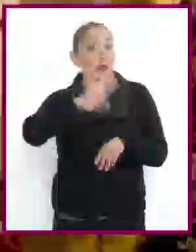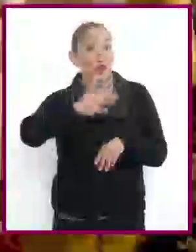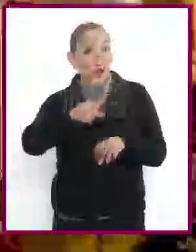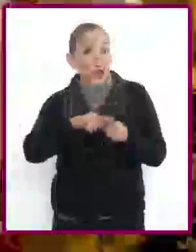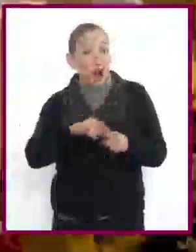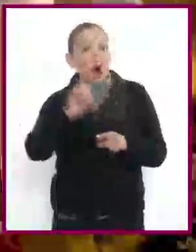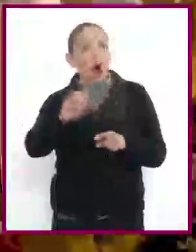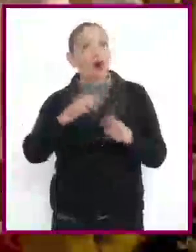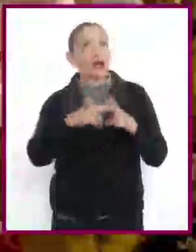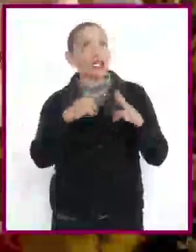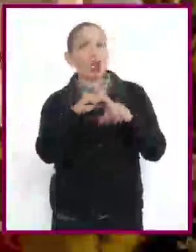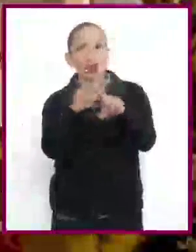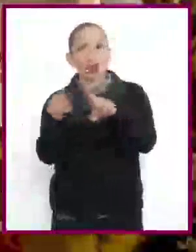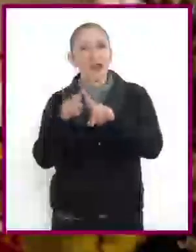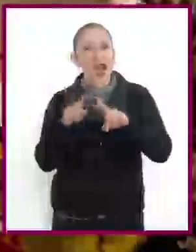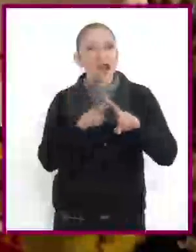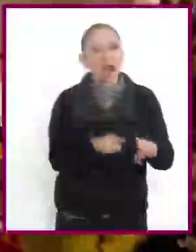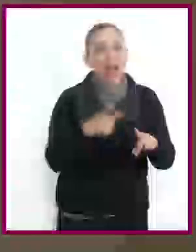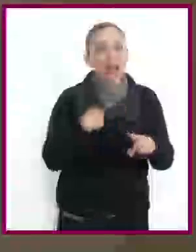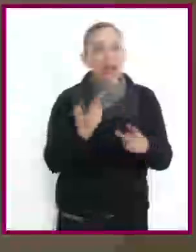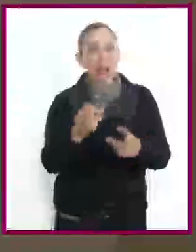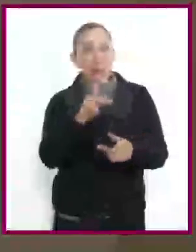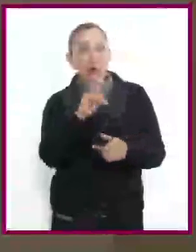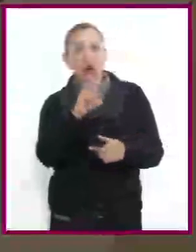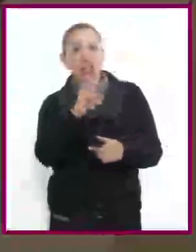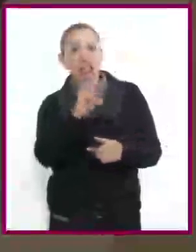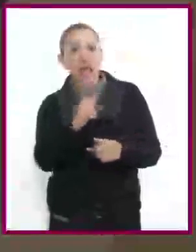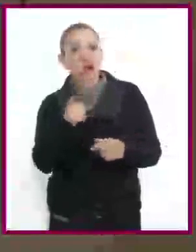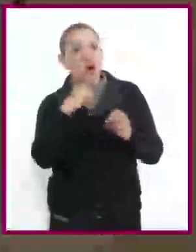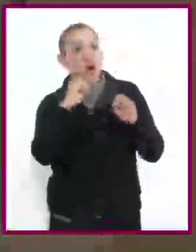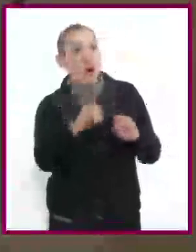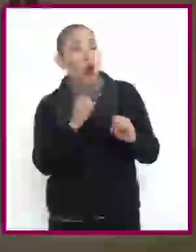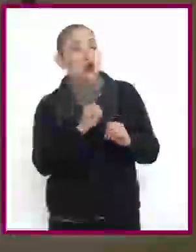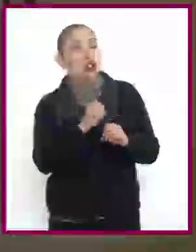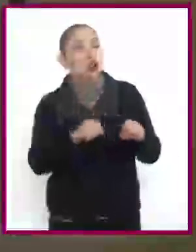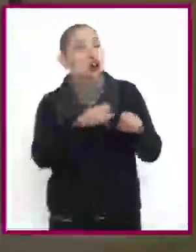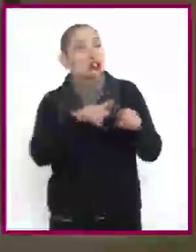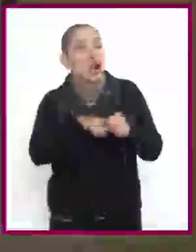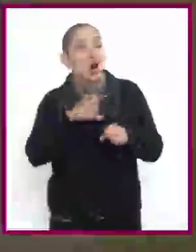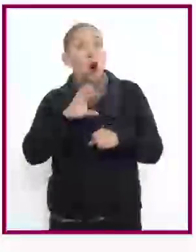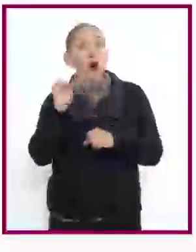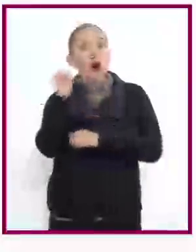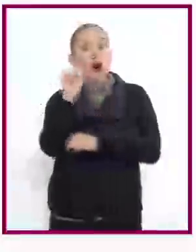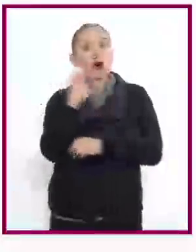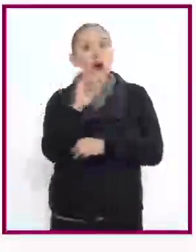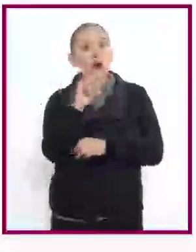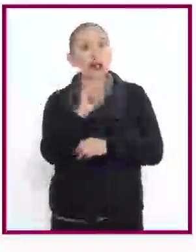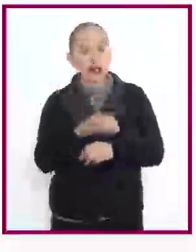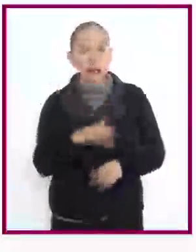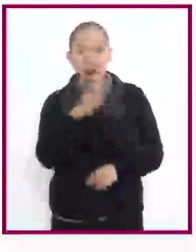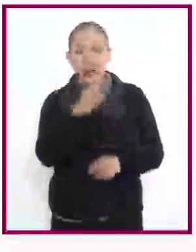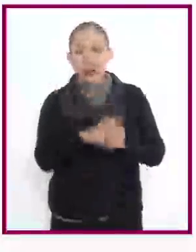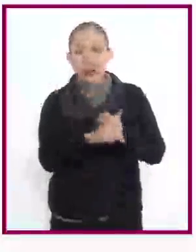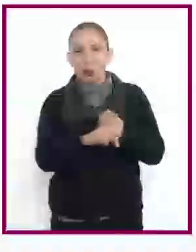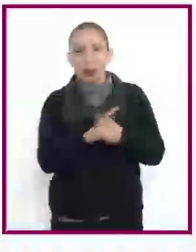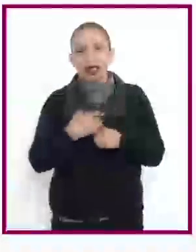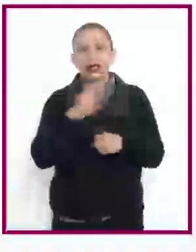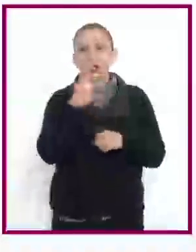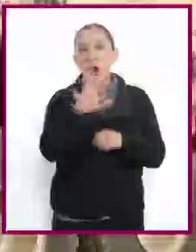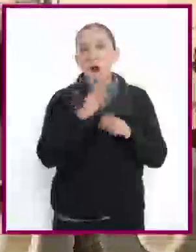es superior a las demás. Sus actos violentos y racistas se han dirigido a personas de ascendencia